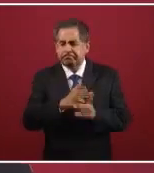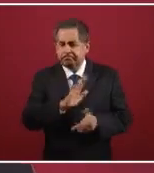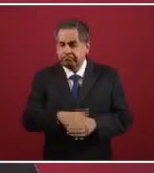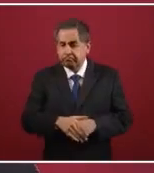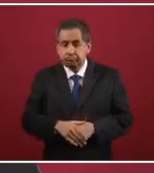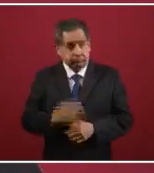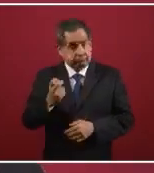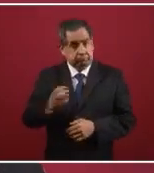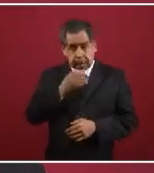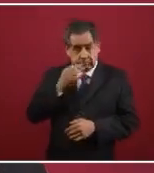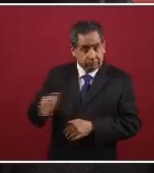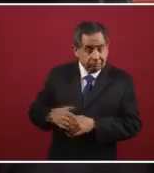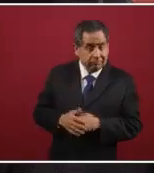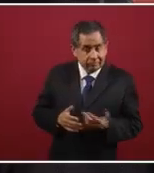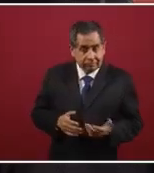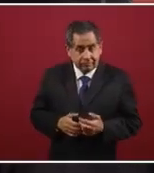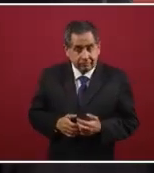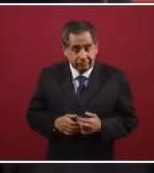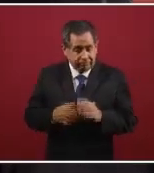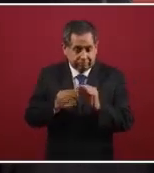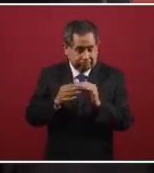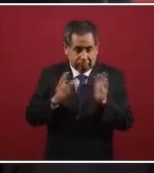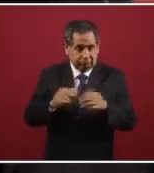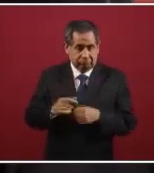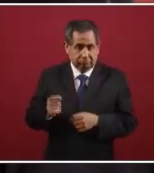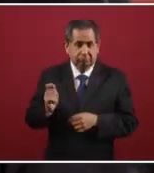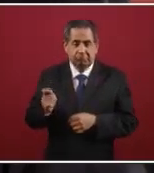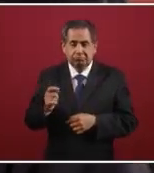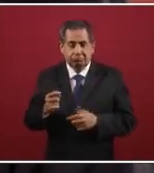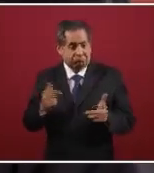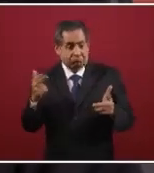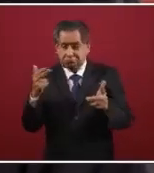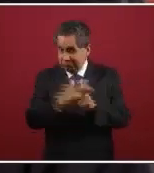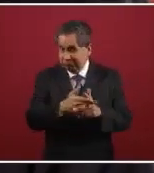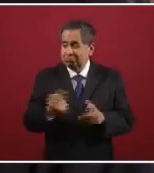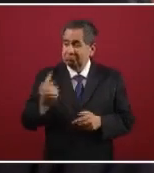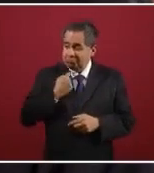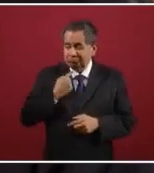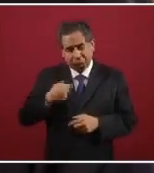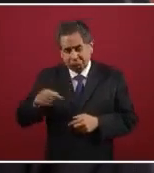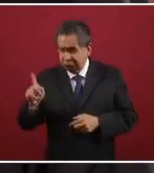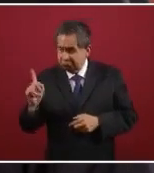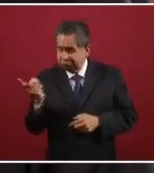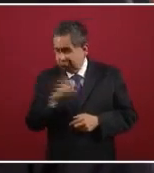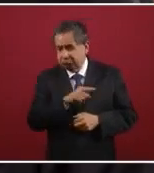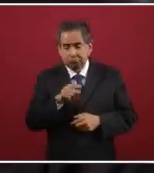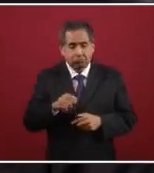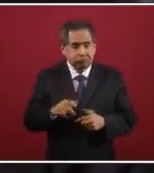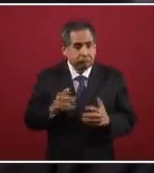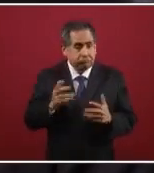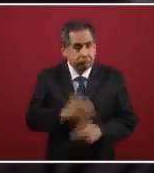Eso, palabras más, palabras menos, dice el telegrama.